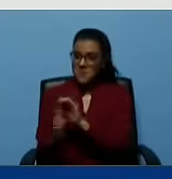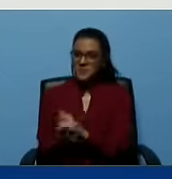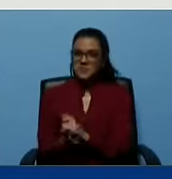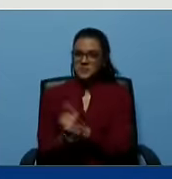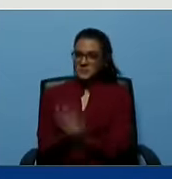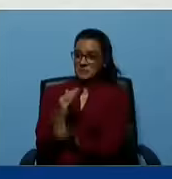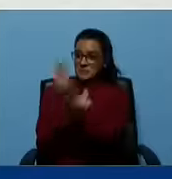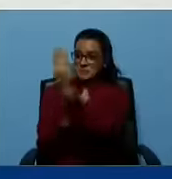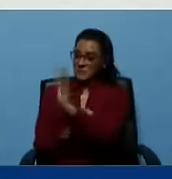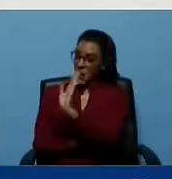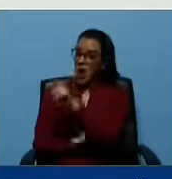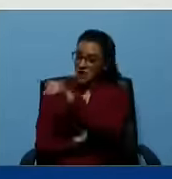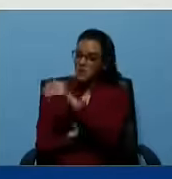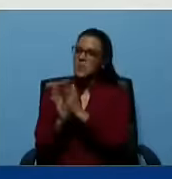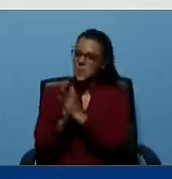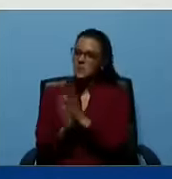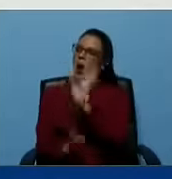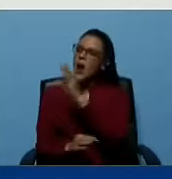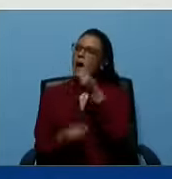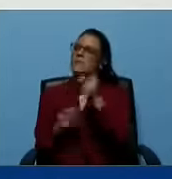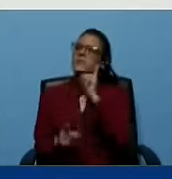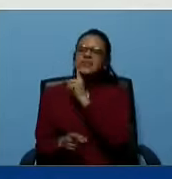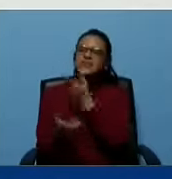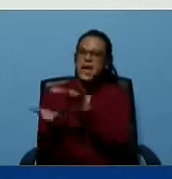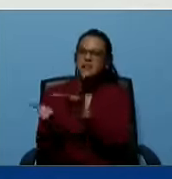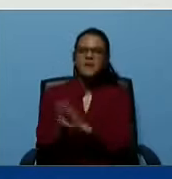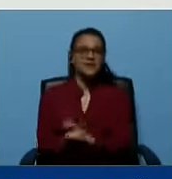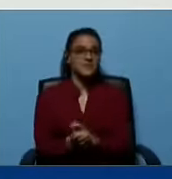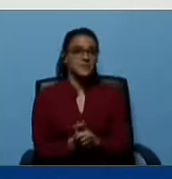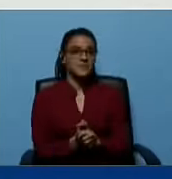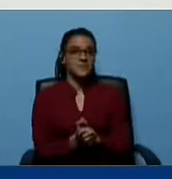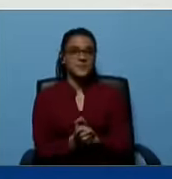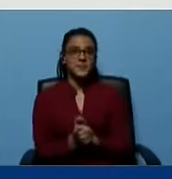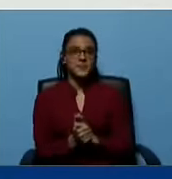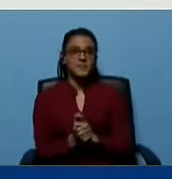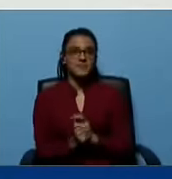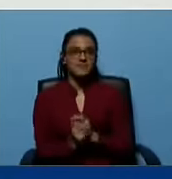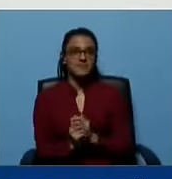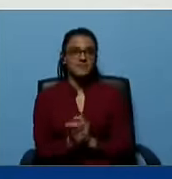¿Tú misma eres? Vamos a darle. ¿Cómo te llamas tú? ¿Cómo?